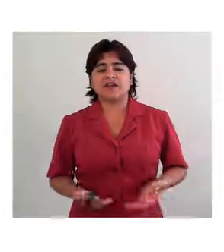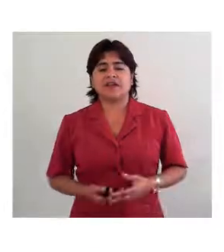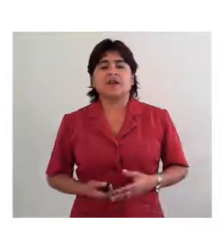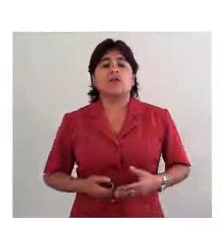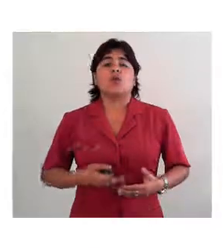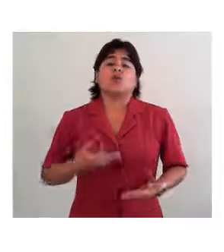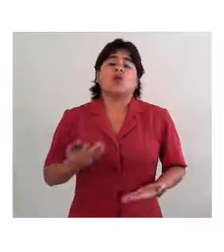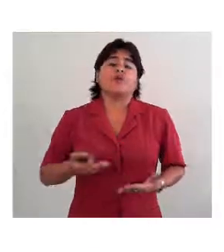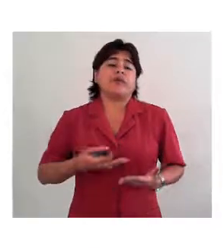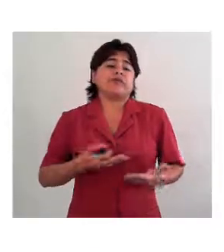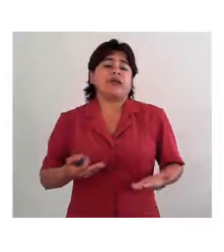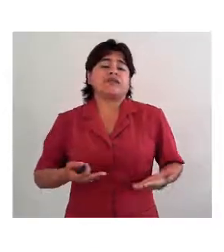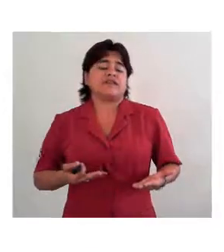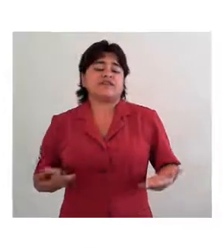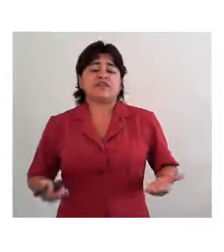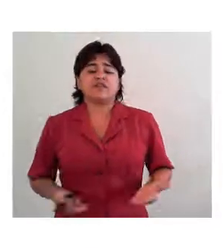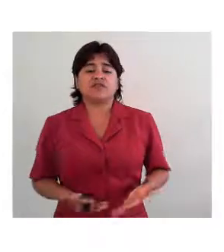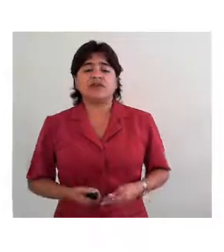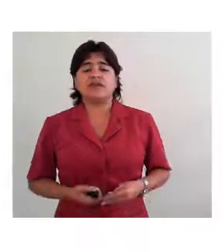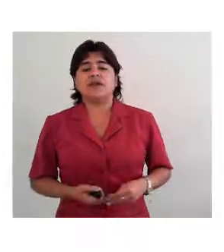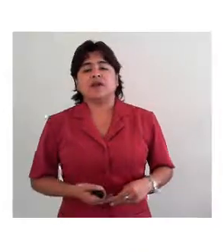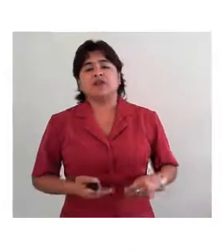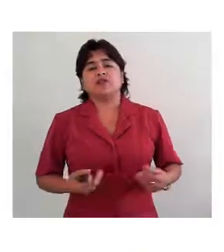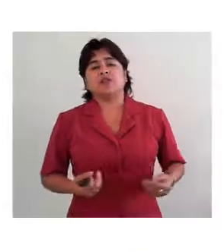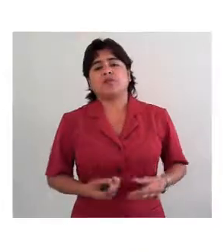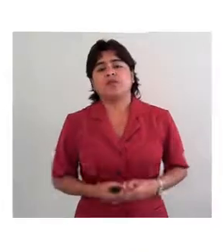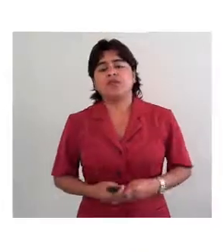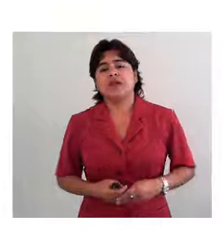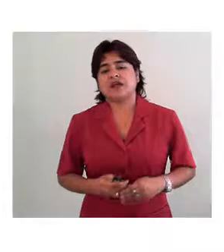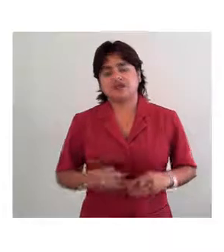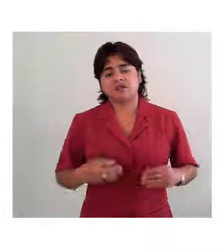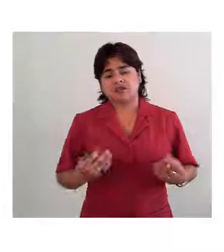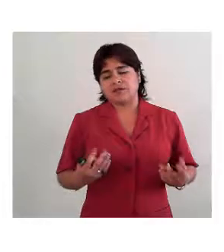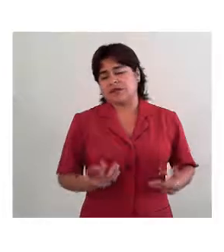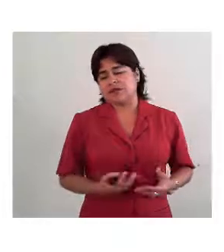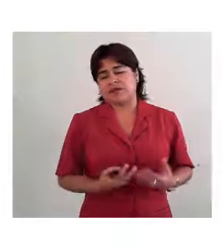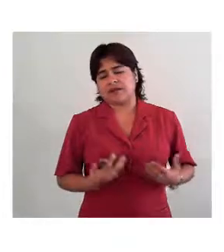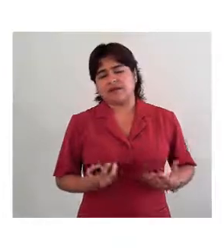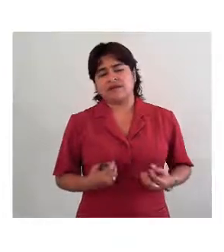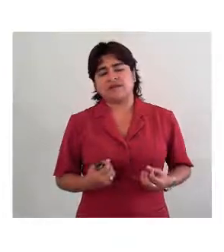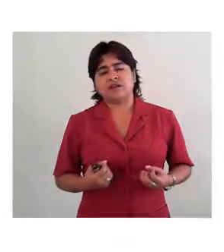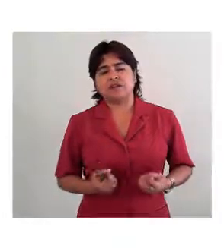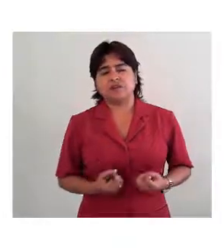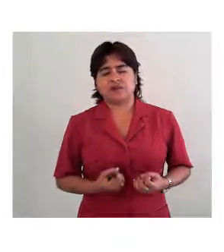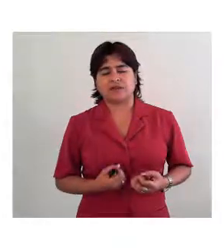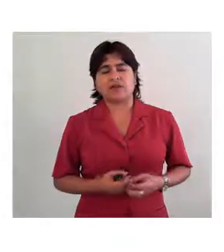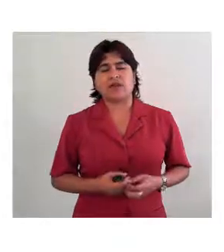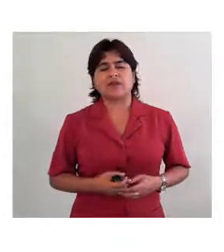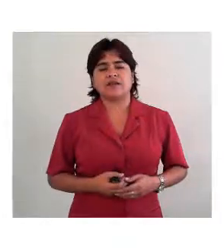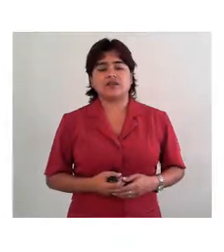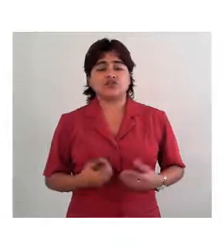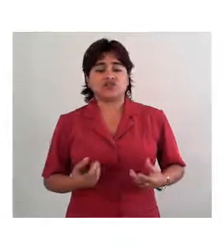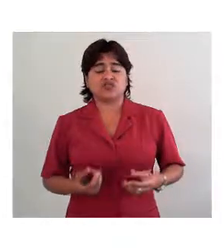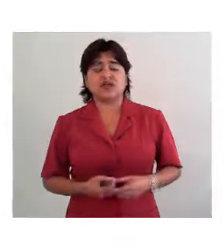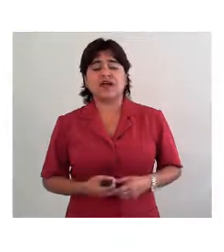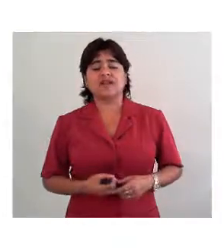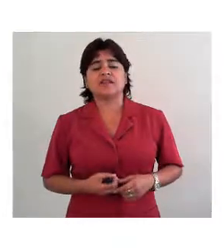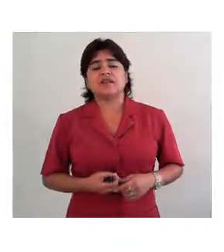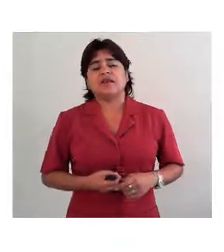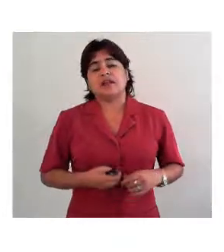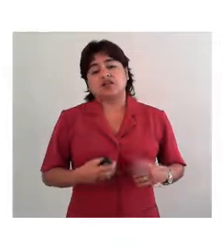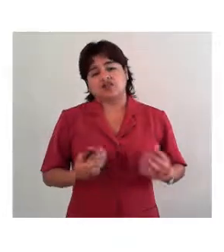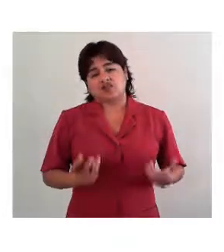etc., cuántos jóvenes, grandes, niños hay, la antropología, las características muy particulares de la